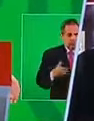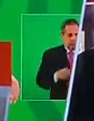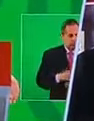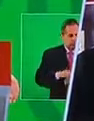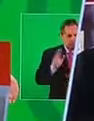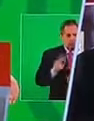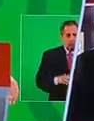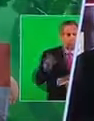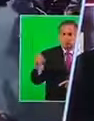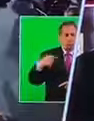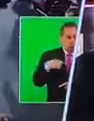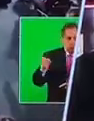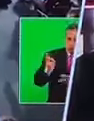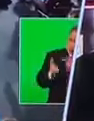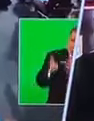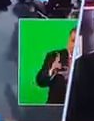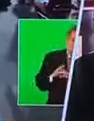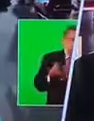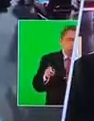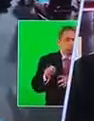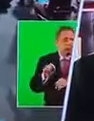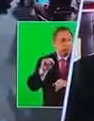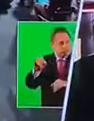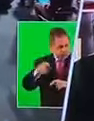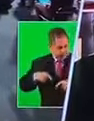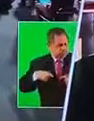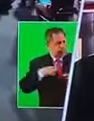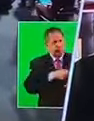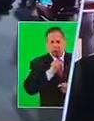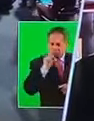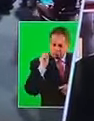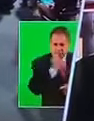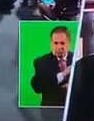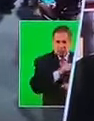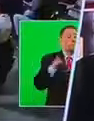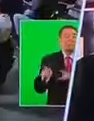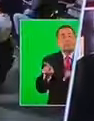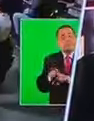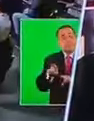de los imbéciles, dicho esto, doctor. Bueno, doctor, me parecería interesante preguntarle, ¿cómo vamos con la vacuna? Que es la gran...